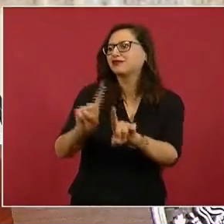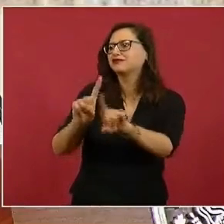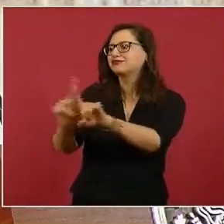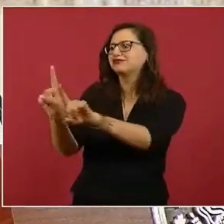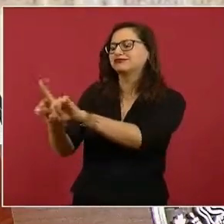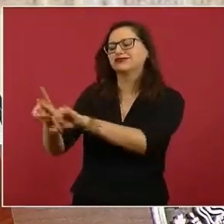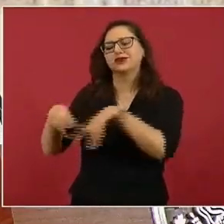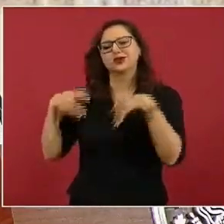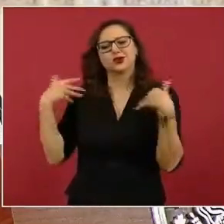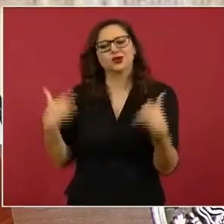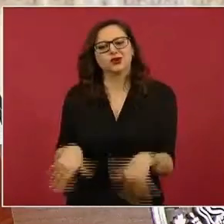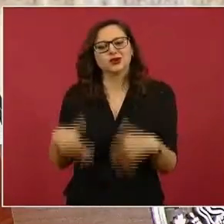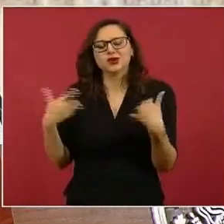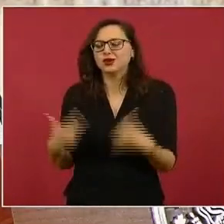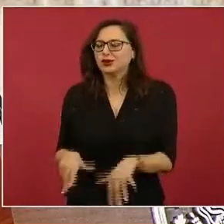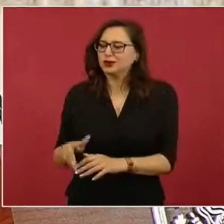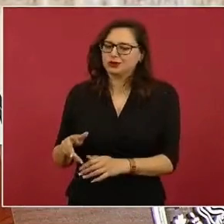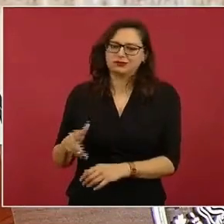que